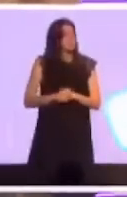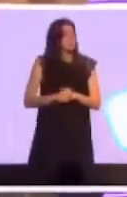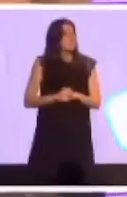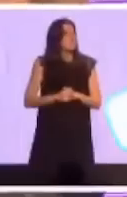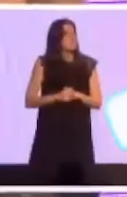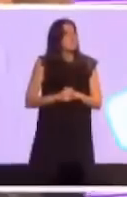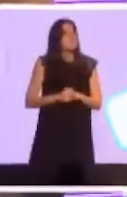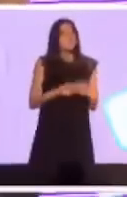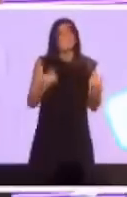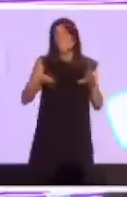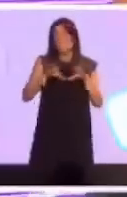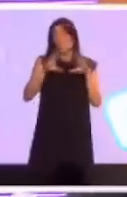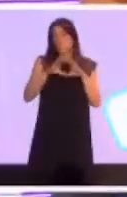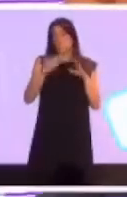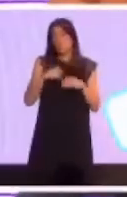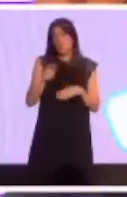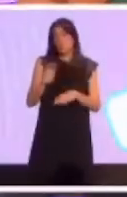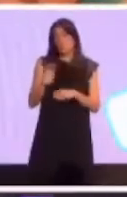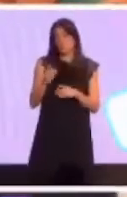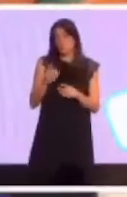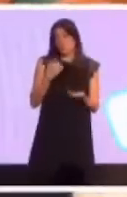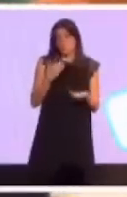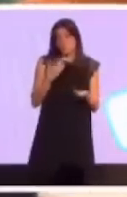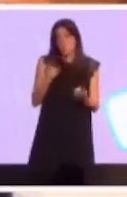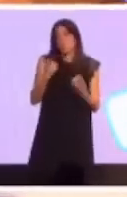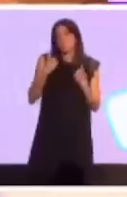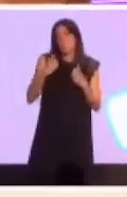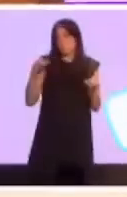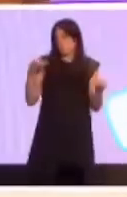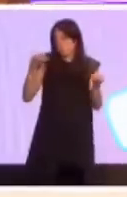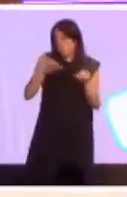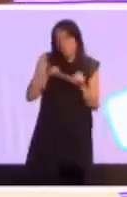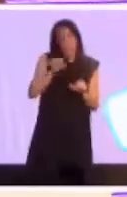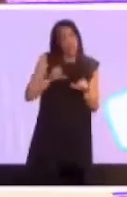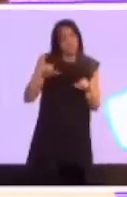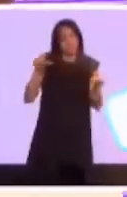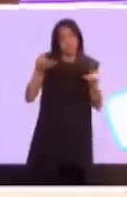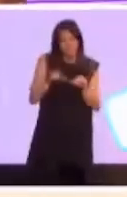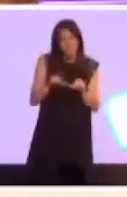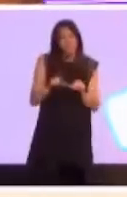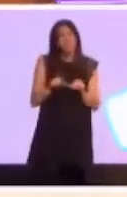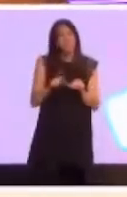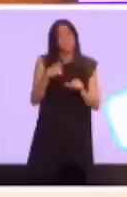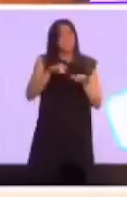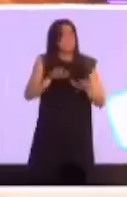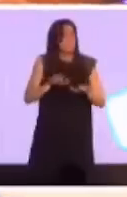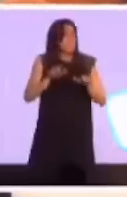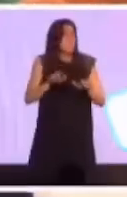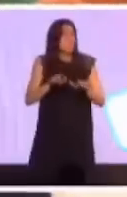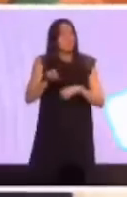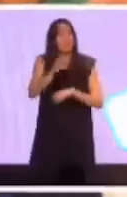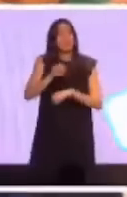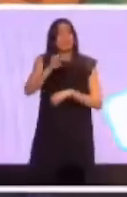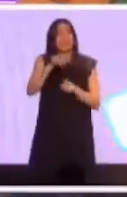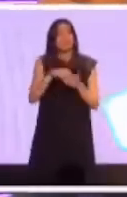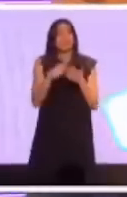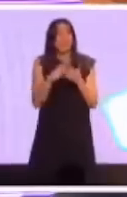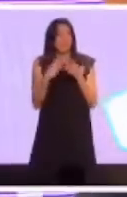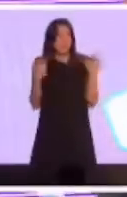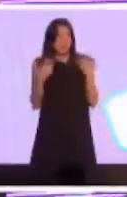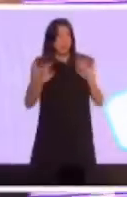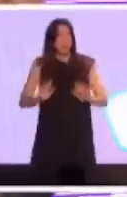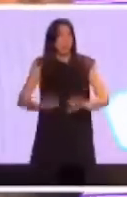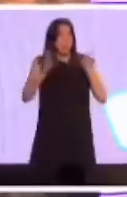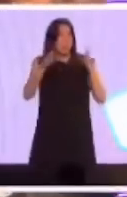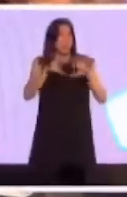eso ya nos lo ha enseñado el feminismo durante muchos años y fue una explosión en el año 2018 en